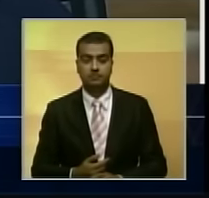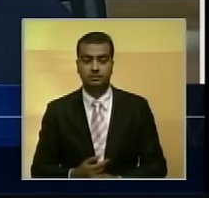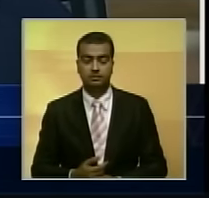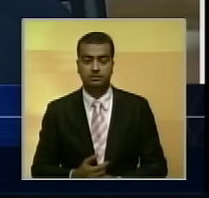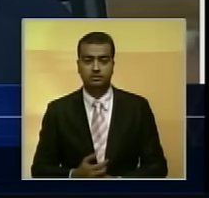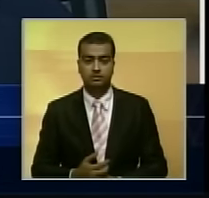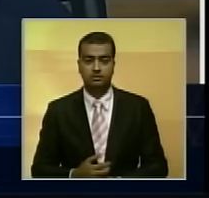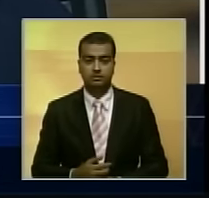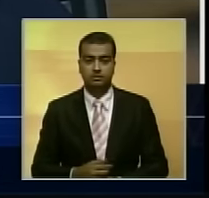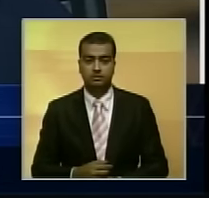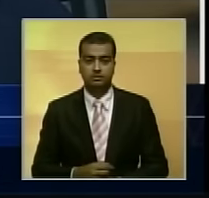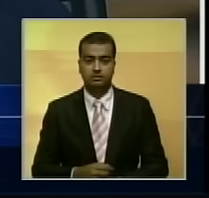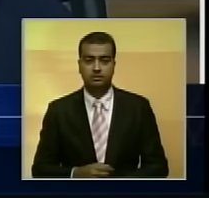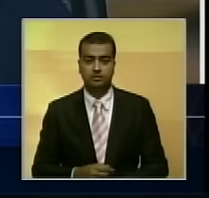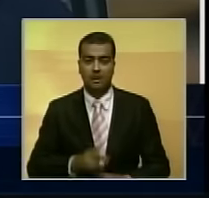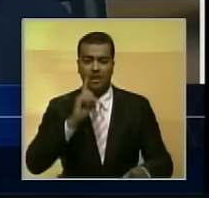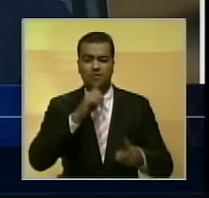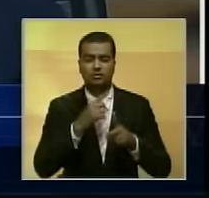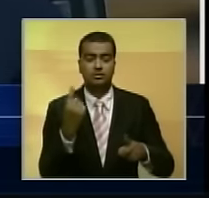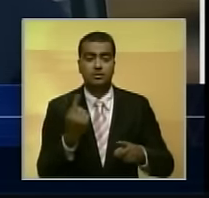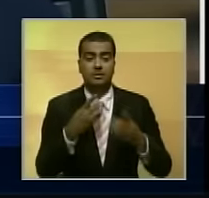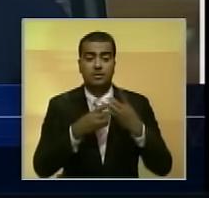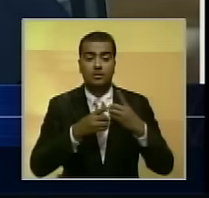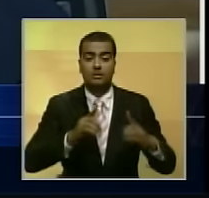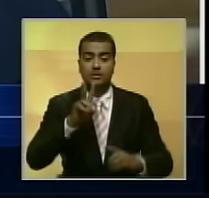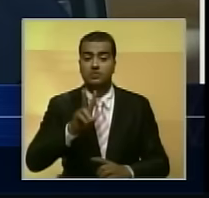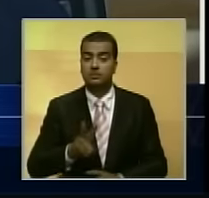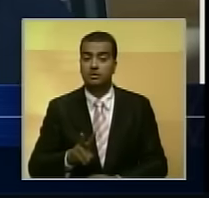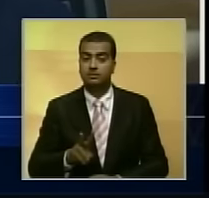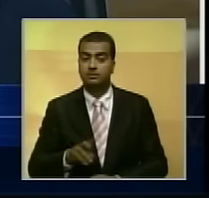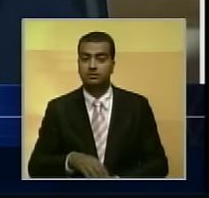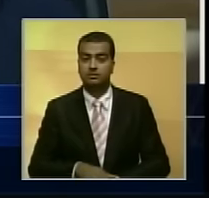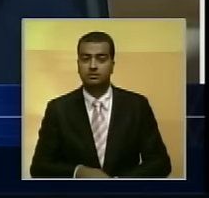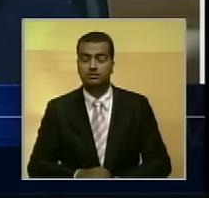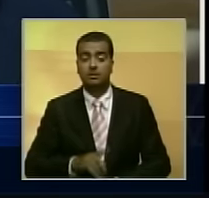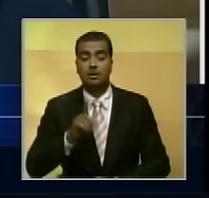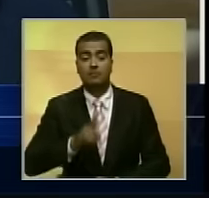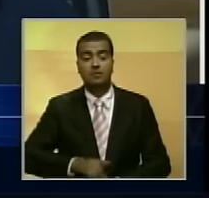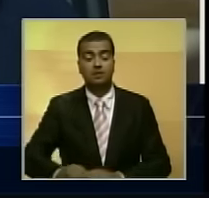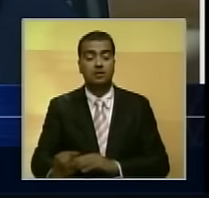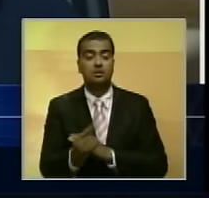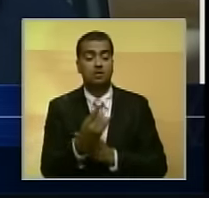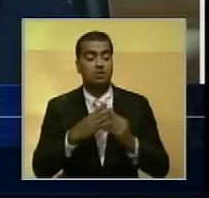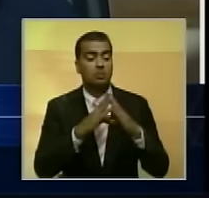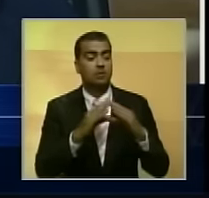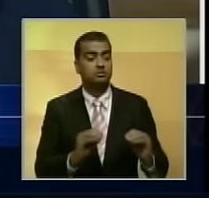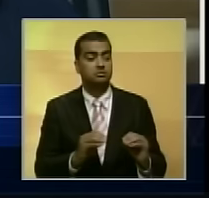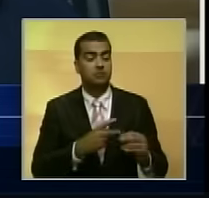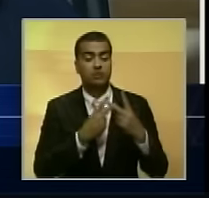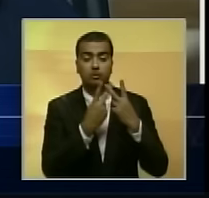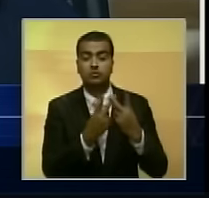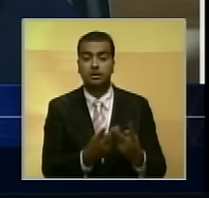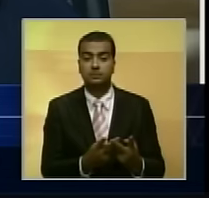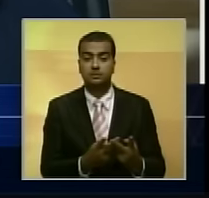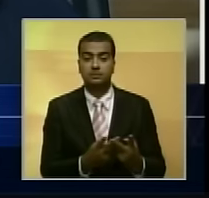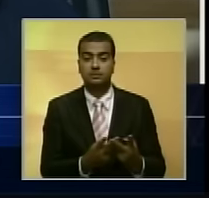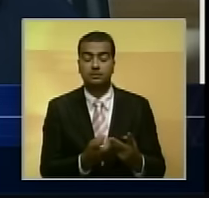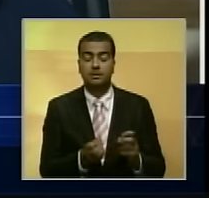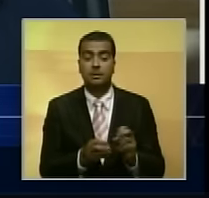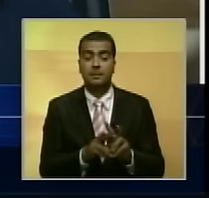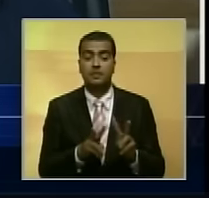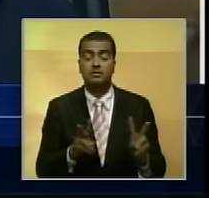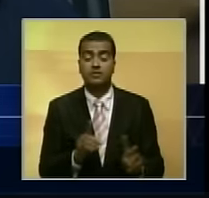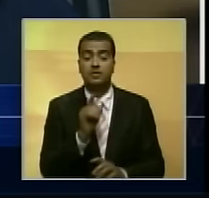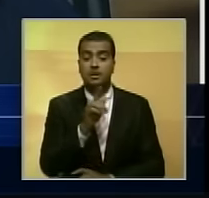emboscando no solamente la democracia en Venezuela, sino también traicionando la voluntad pacífica